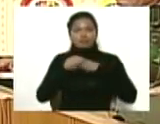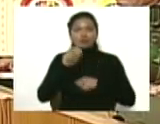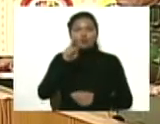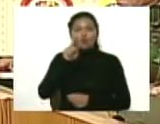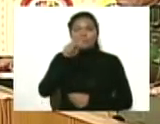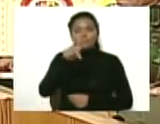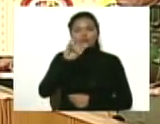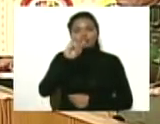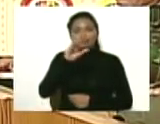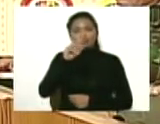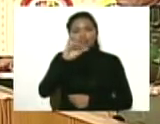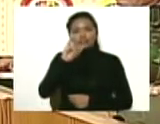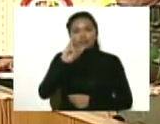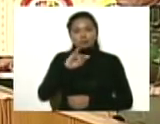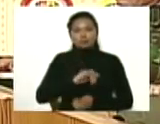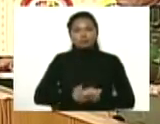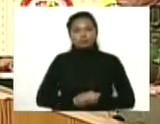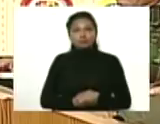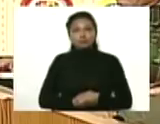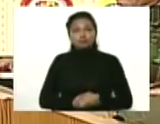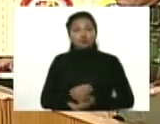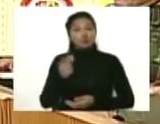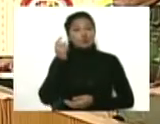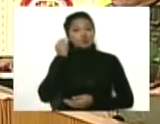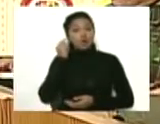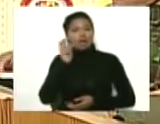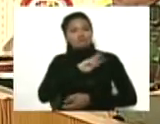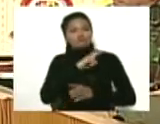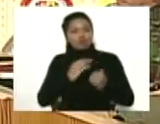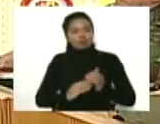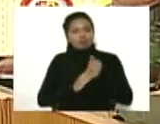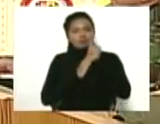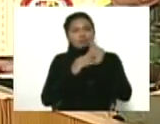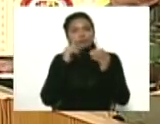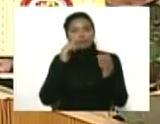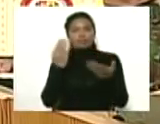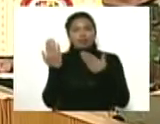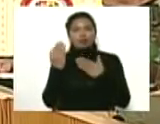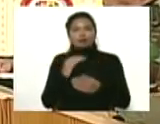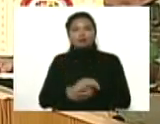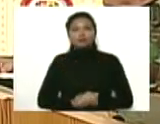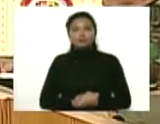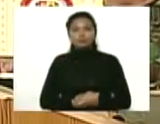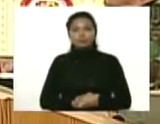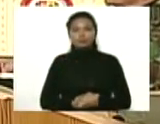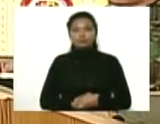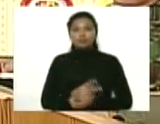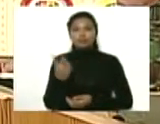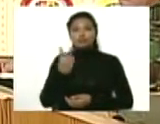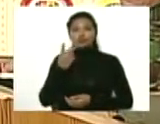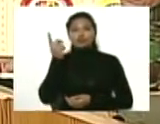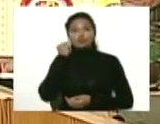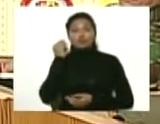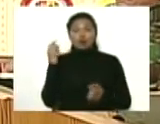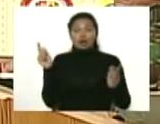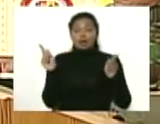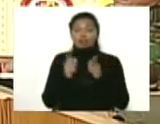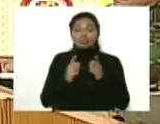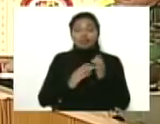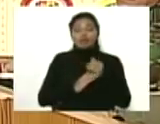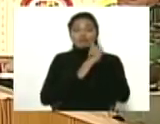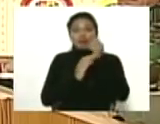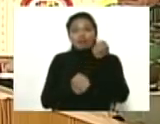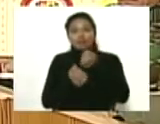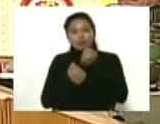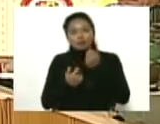Ali Primera. Mujeres al poder. Vamos a darle, fíjense, tiene dos mujeres ahí, jefas de